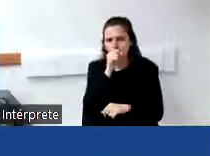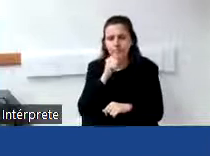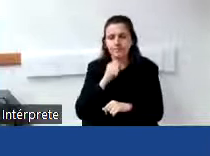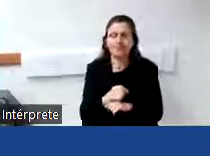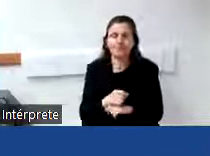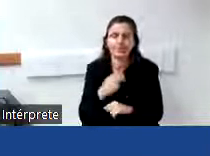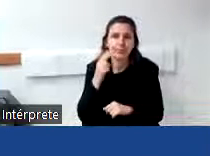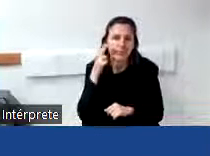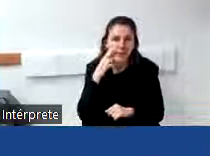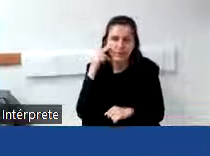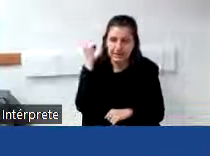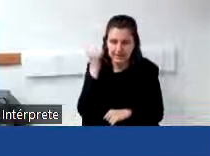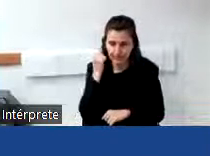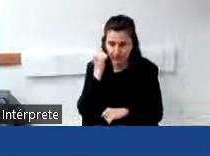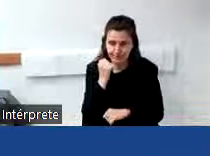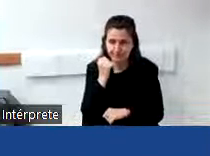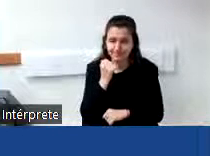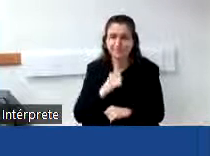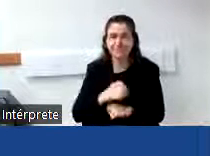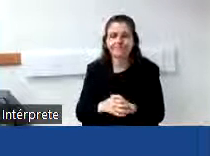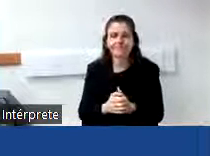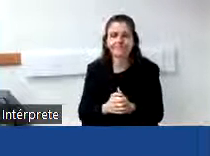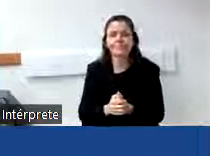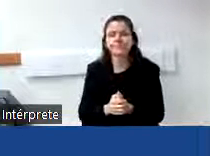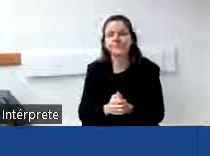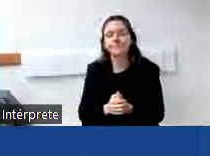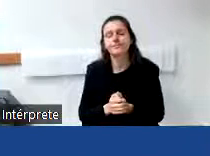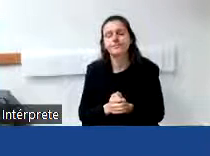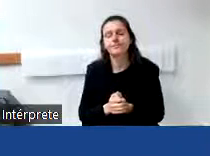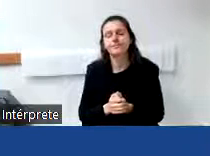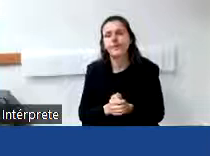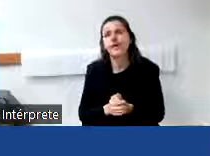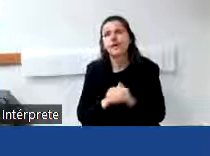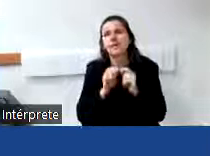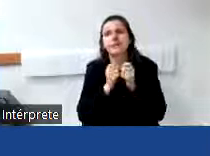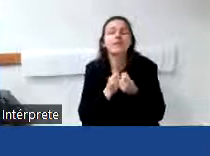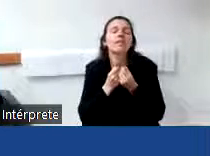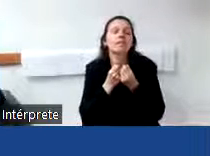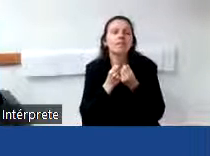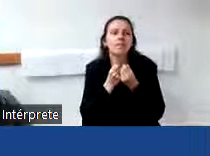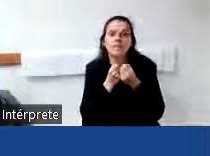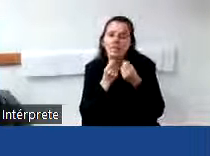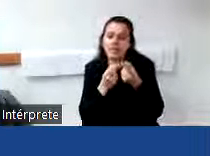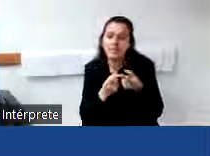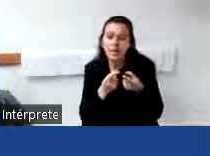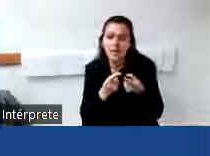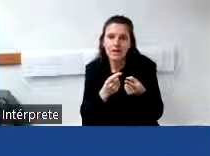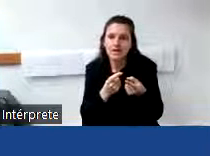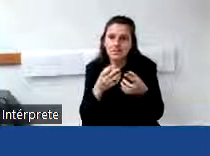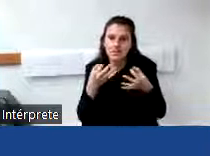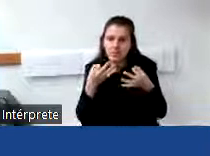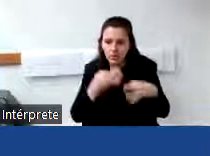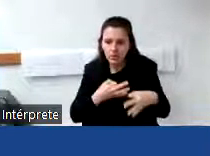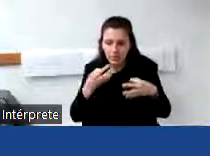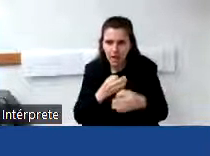movilidad. Garantizar la seguridad frente a posibles situaciones de evacuación, ¿no?, inclusive áreas de